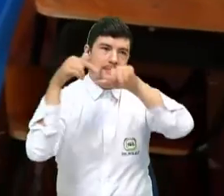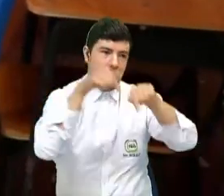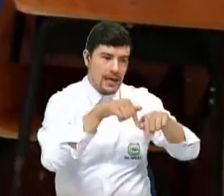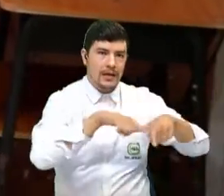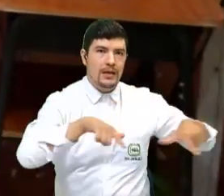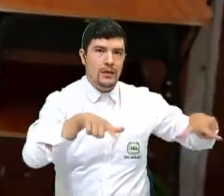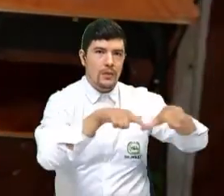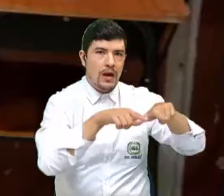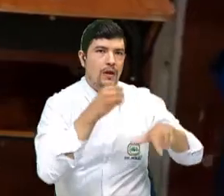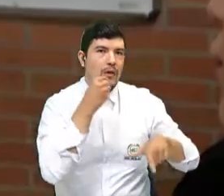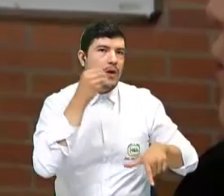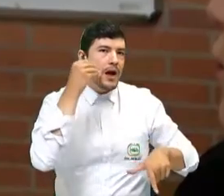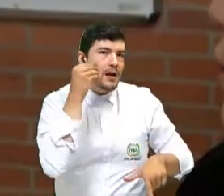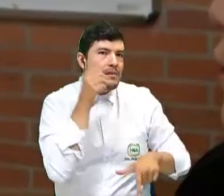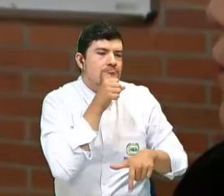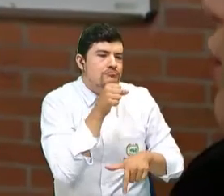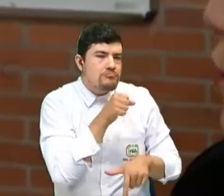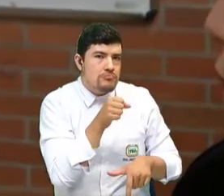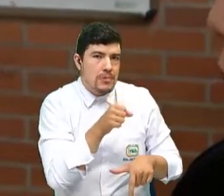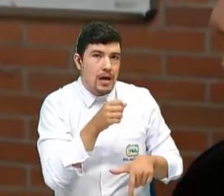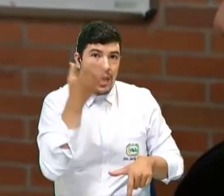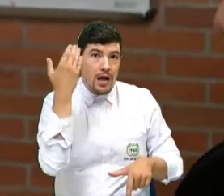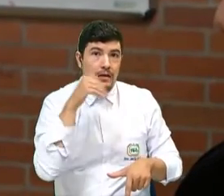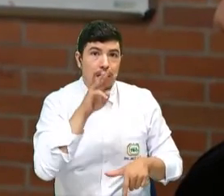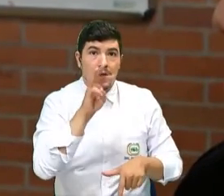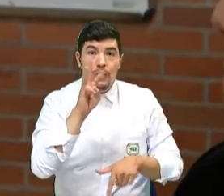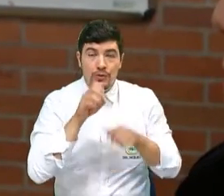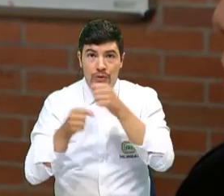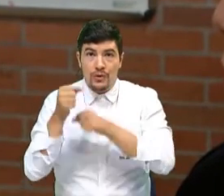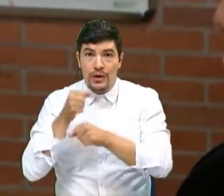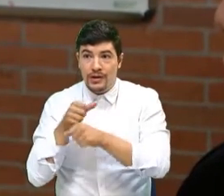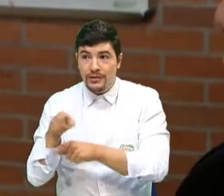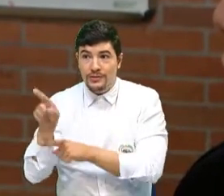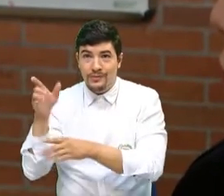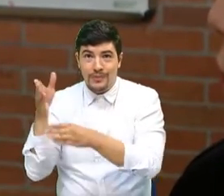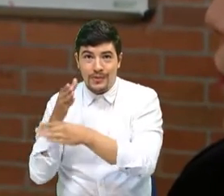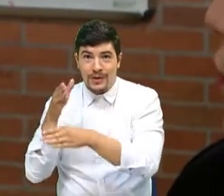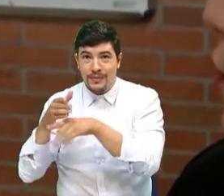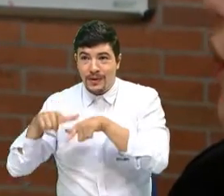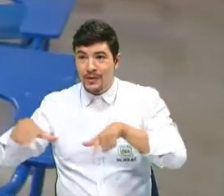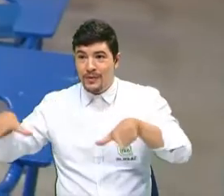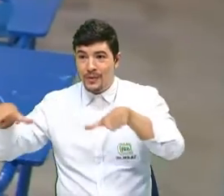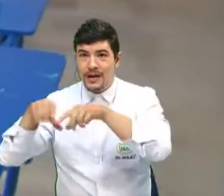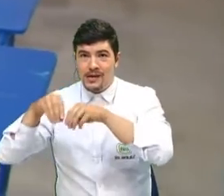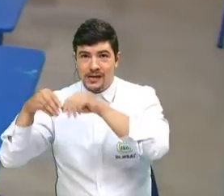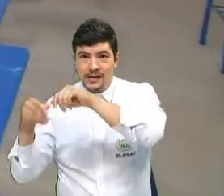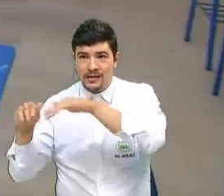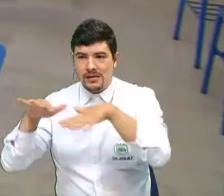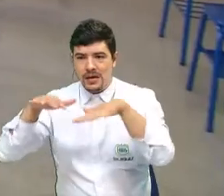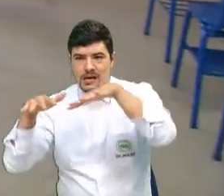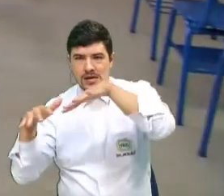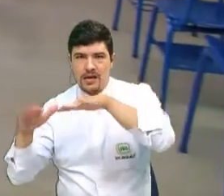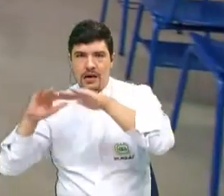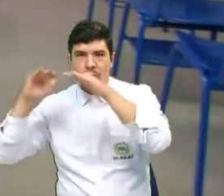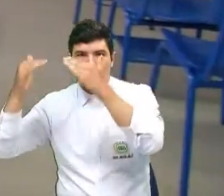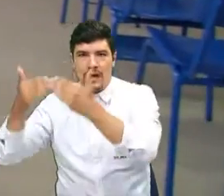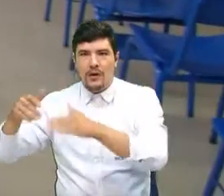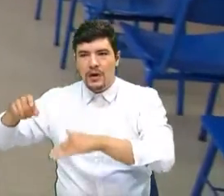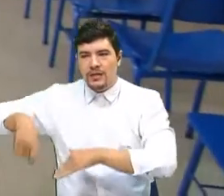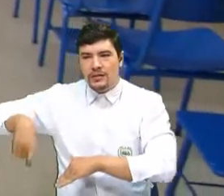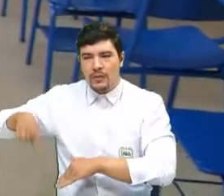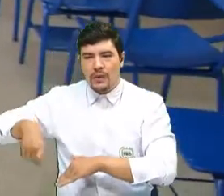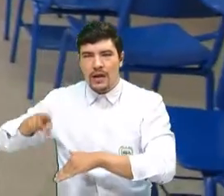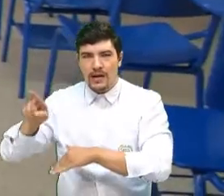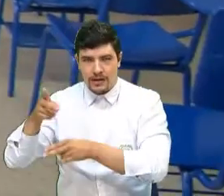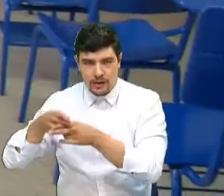hace 8 años se presentó un problema con un riesgo de deslizamiento del talud donde estaba la escuela de